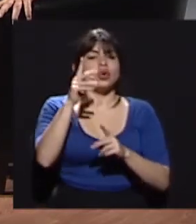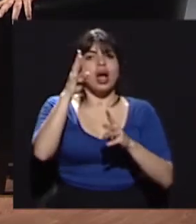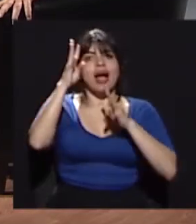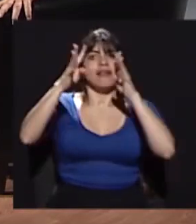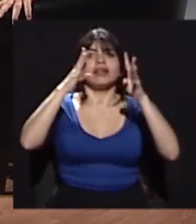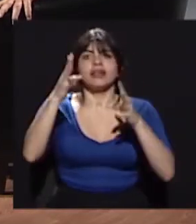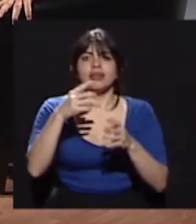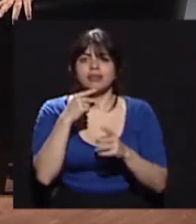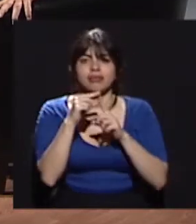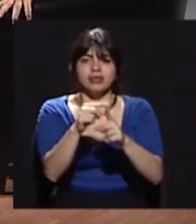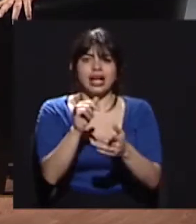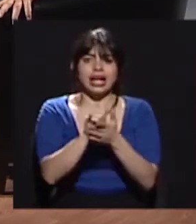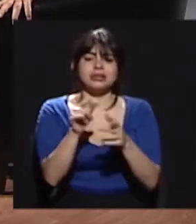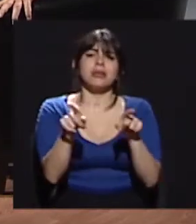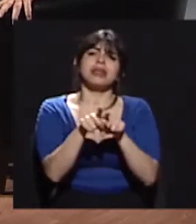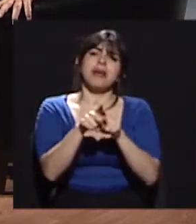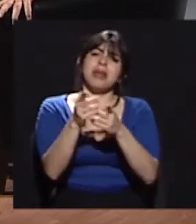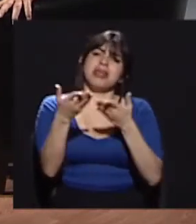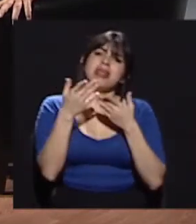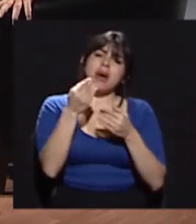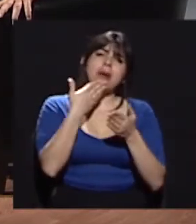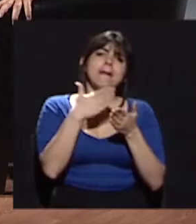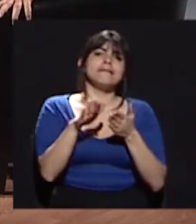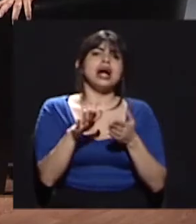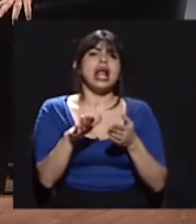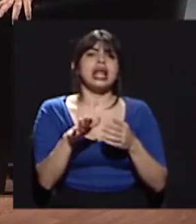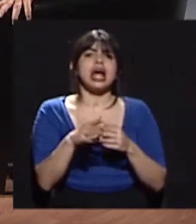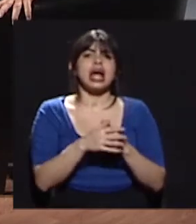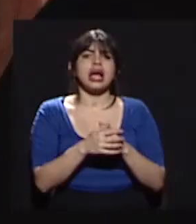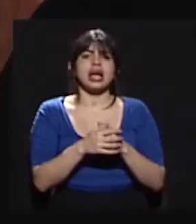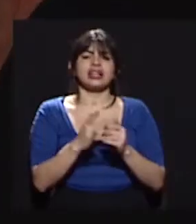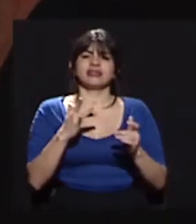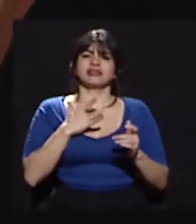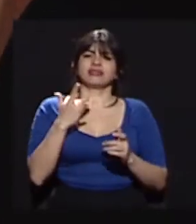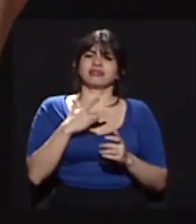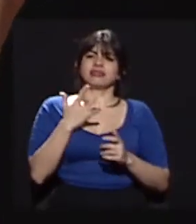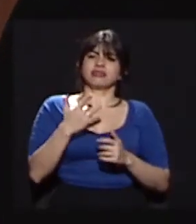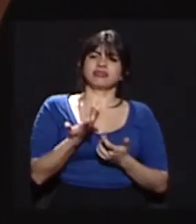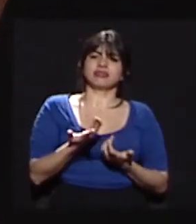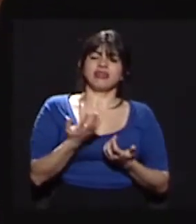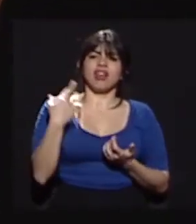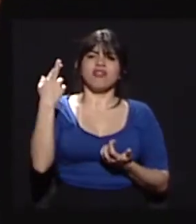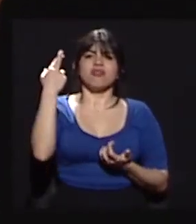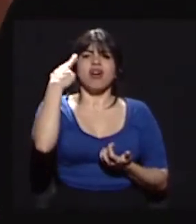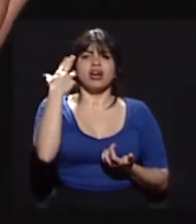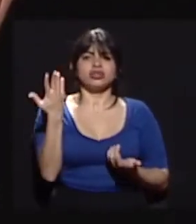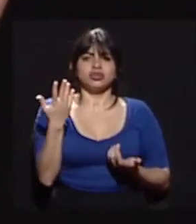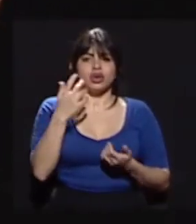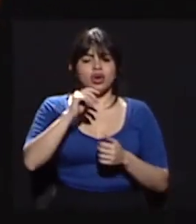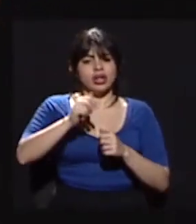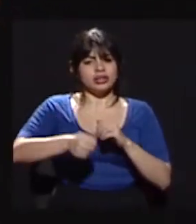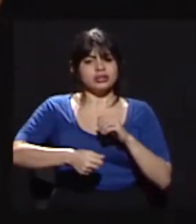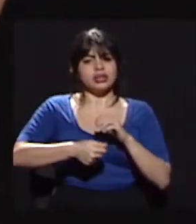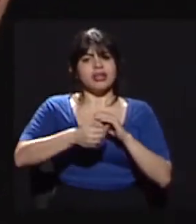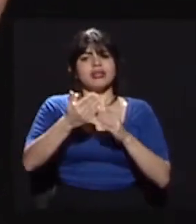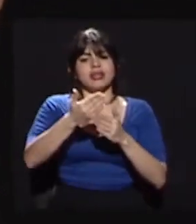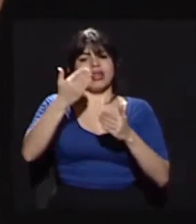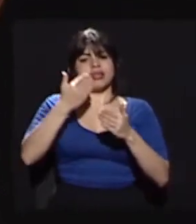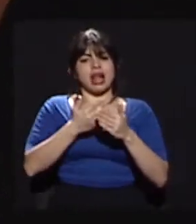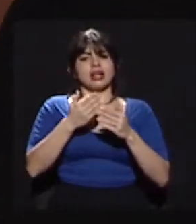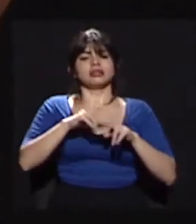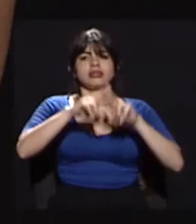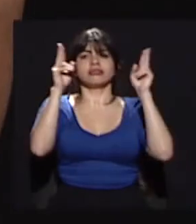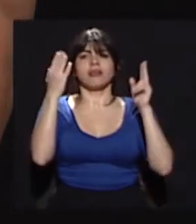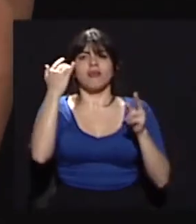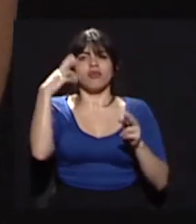sino que también dan una mala dan una mala sensación de las razones que estuvieron detrás del levantamiento del veto